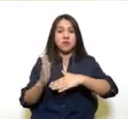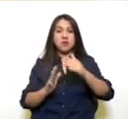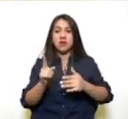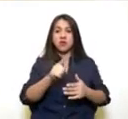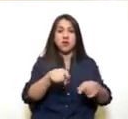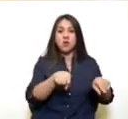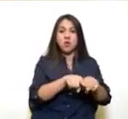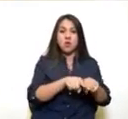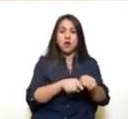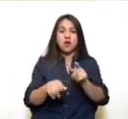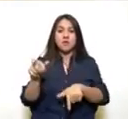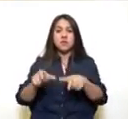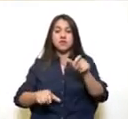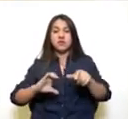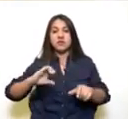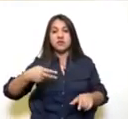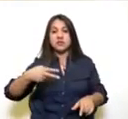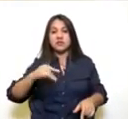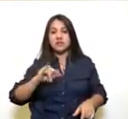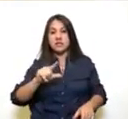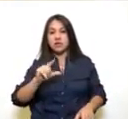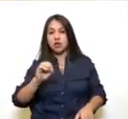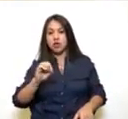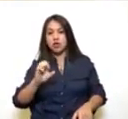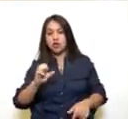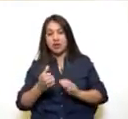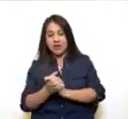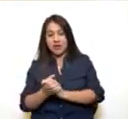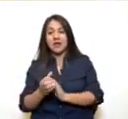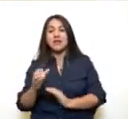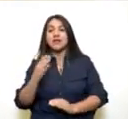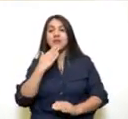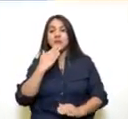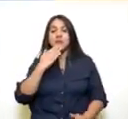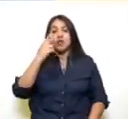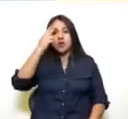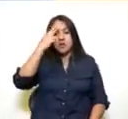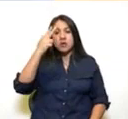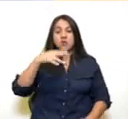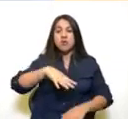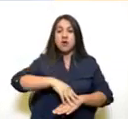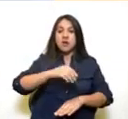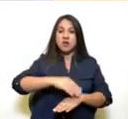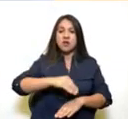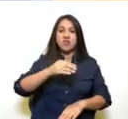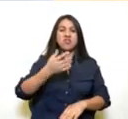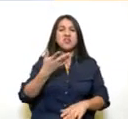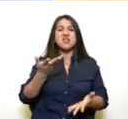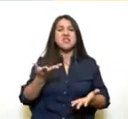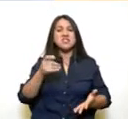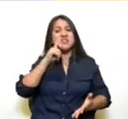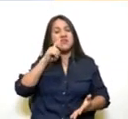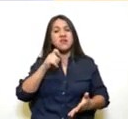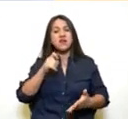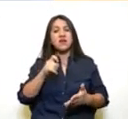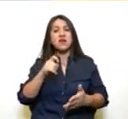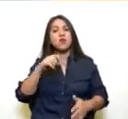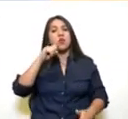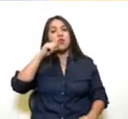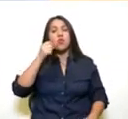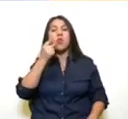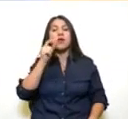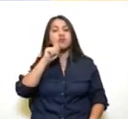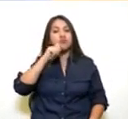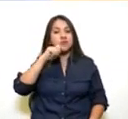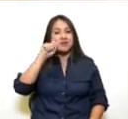igual a la gente de chiloé ni a la gente de coquimbo ni de arica lo que las hace de distintiva esa comunidad la pintana cuál es la característica el